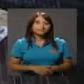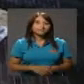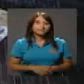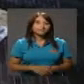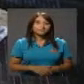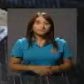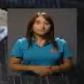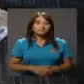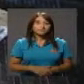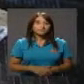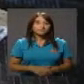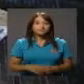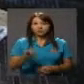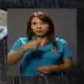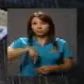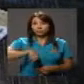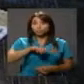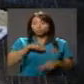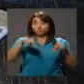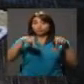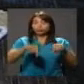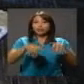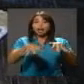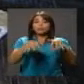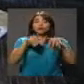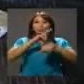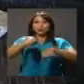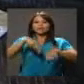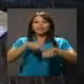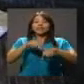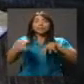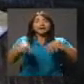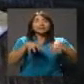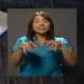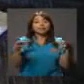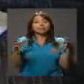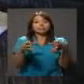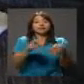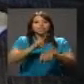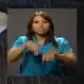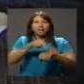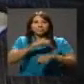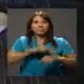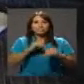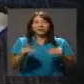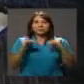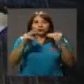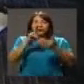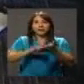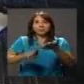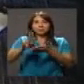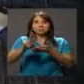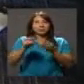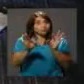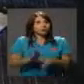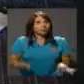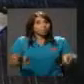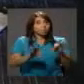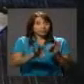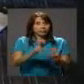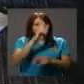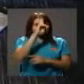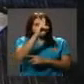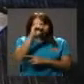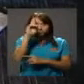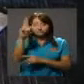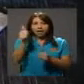estamos en en el auditorio nacional en una actividad del consejo nacional de rectores es fundamental demostrar respeto a cada uno de los